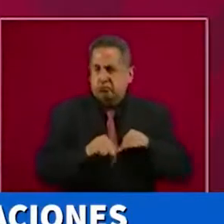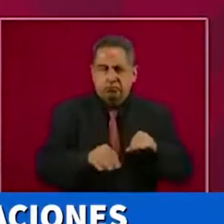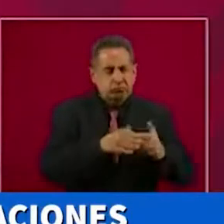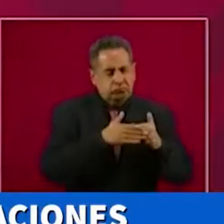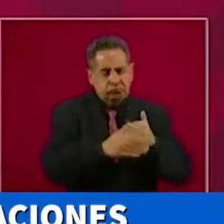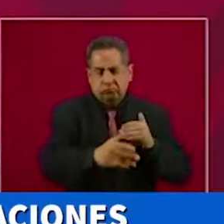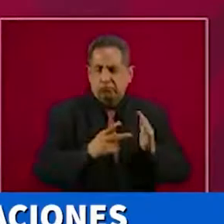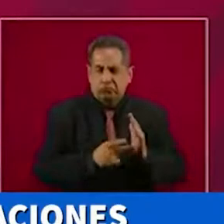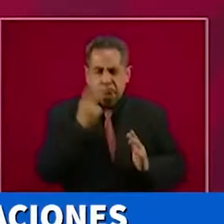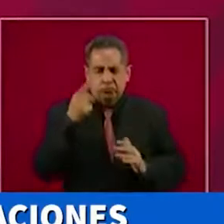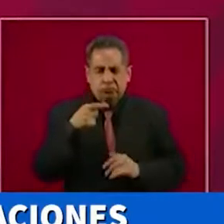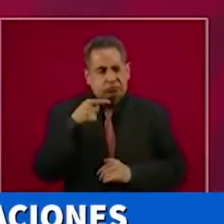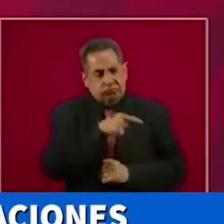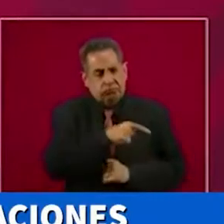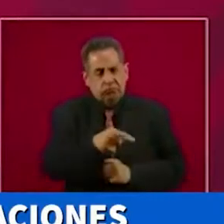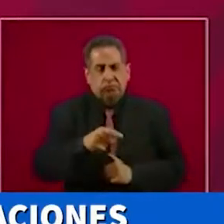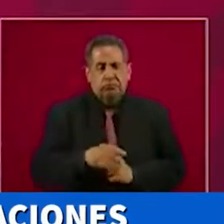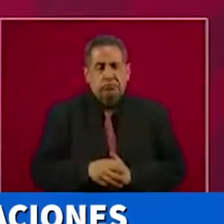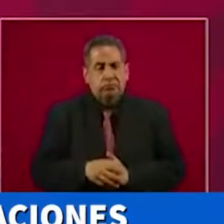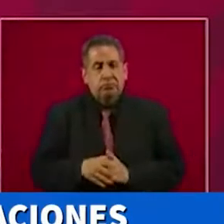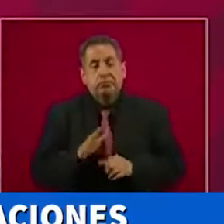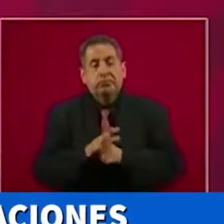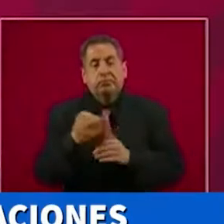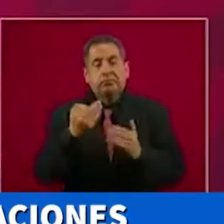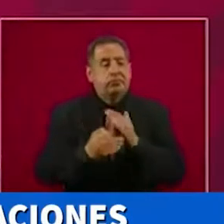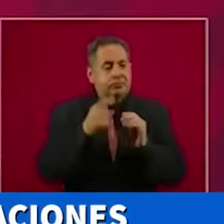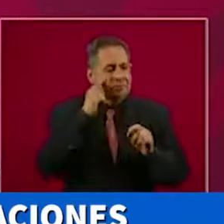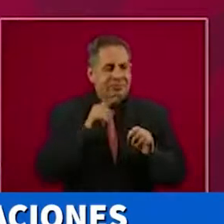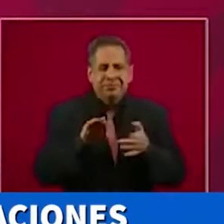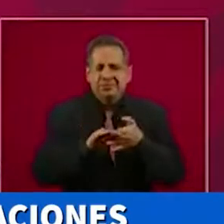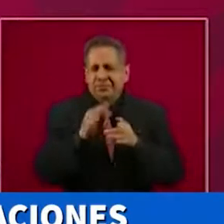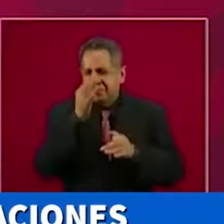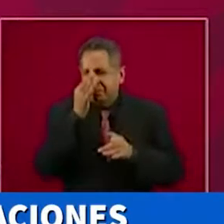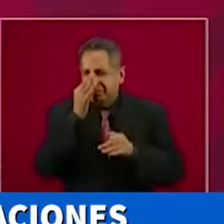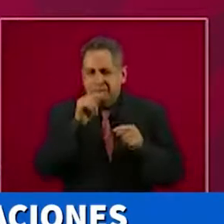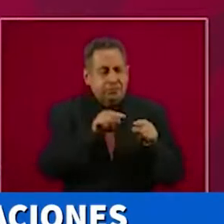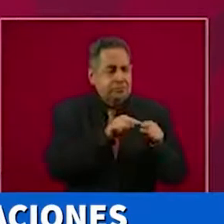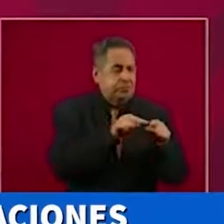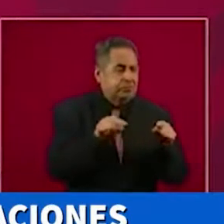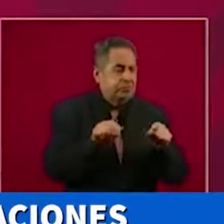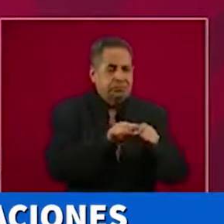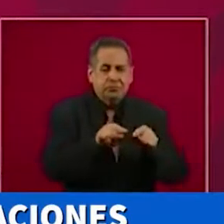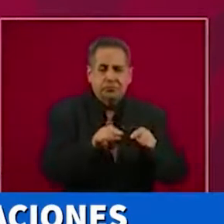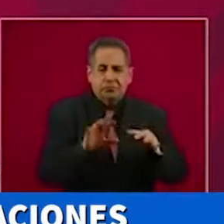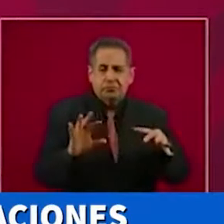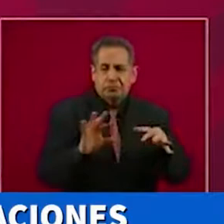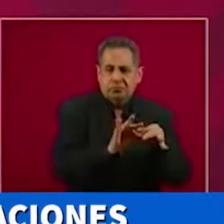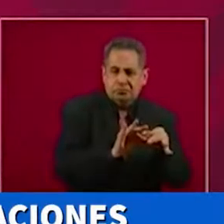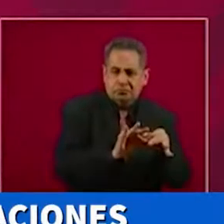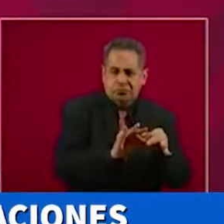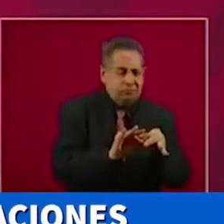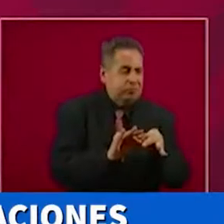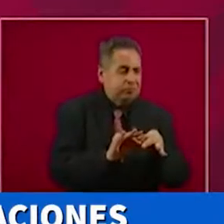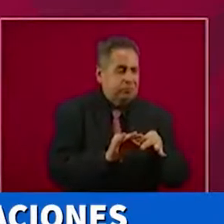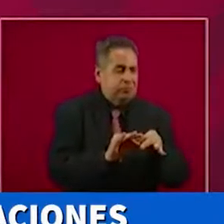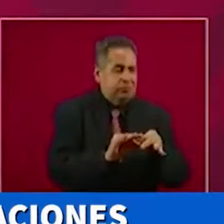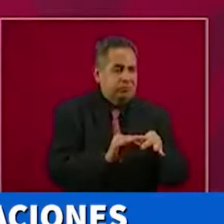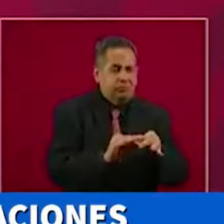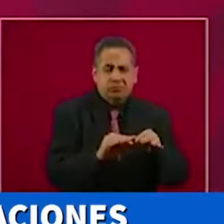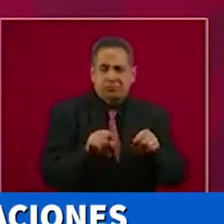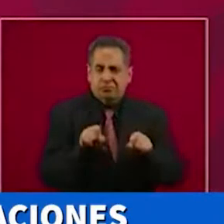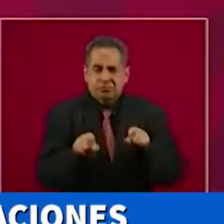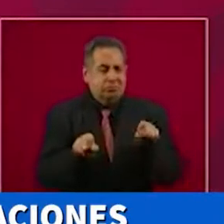trabajos. Lo que falta para conectar la planta y poder